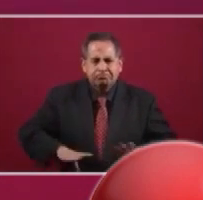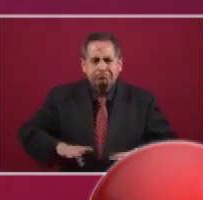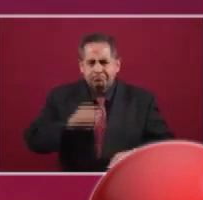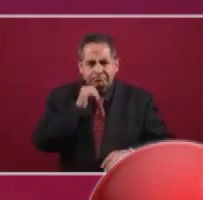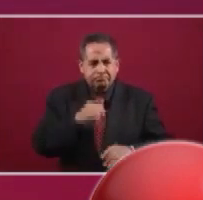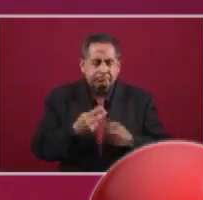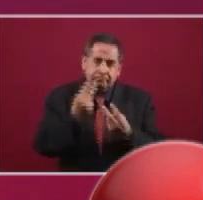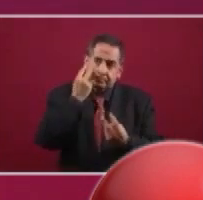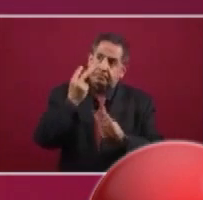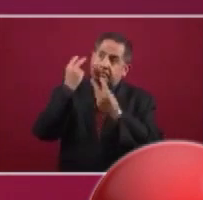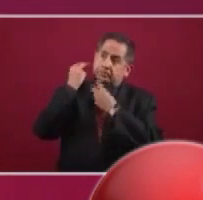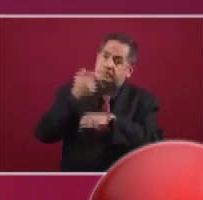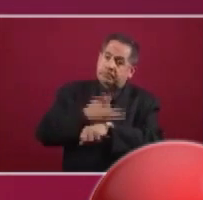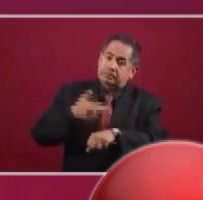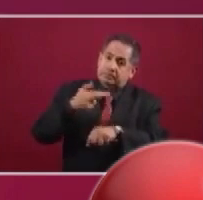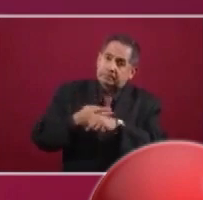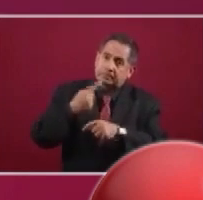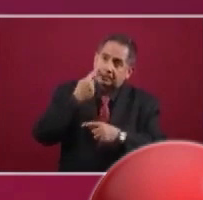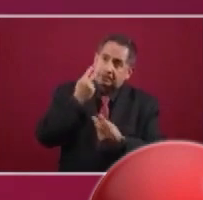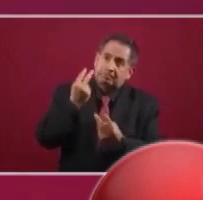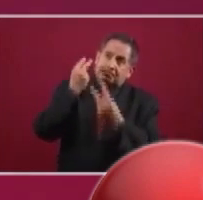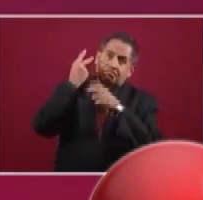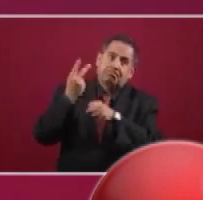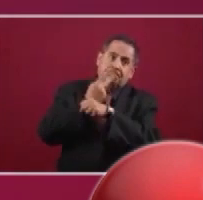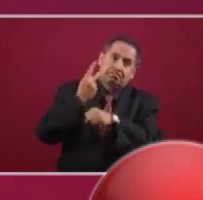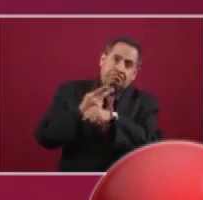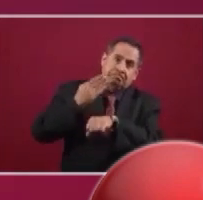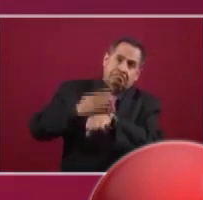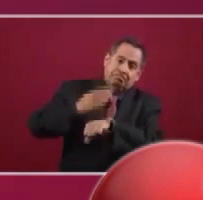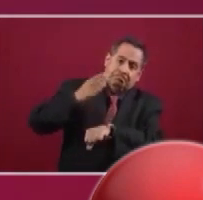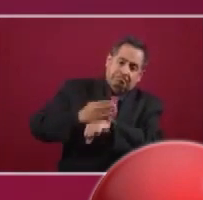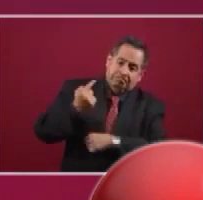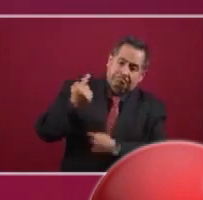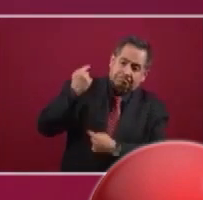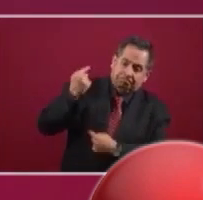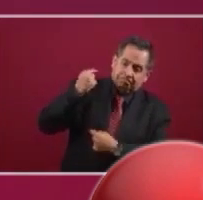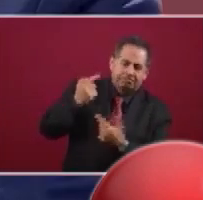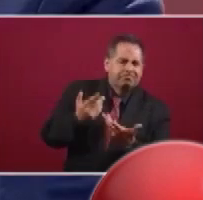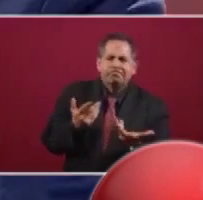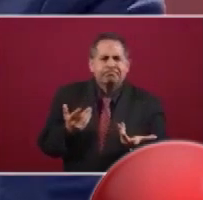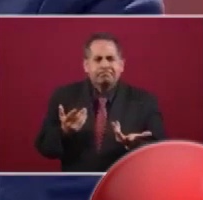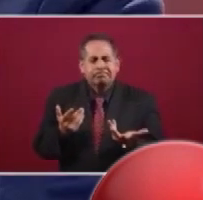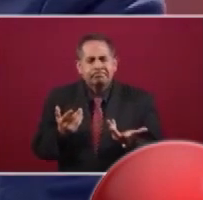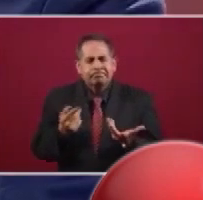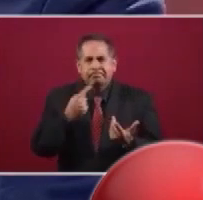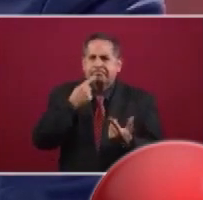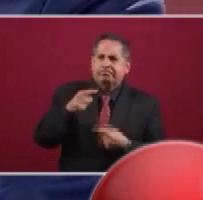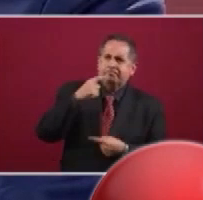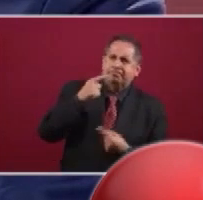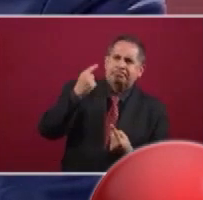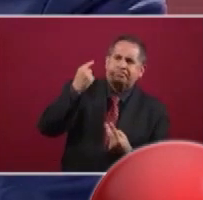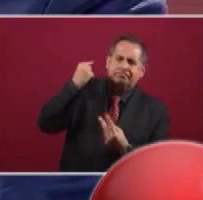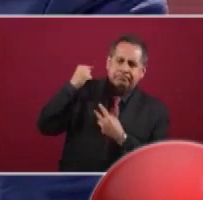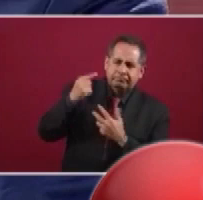meternos, anclarnos en las acusaciones